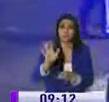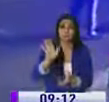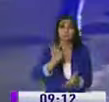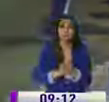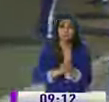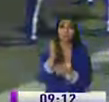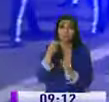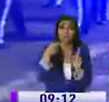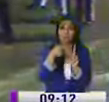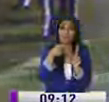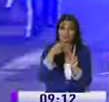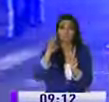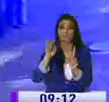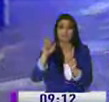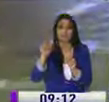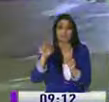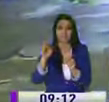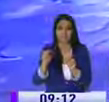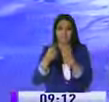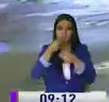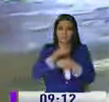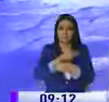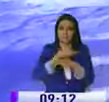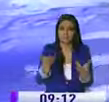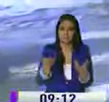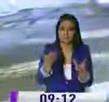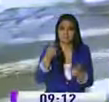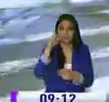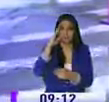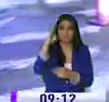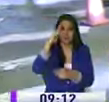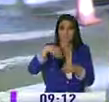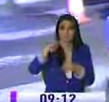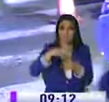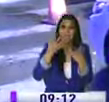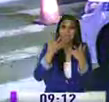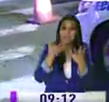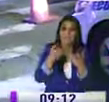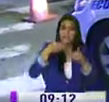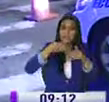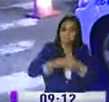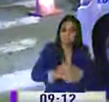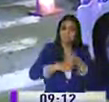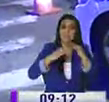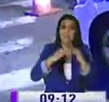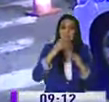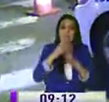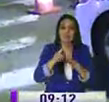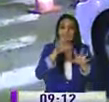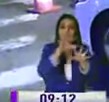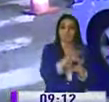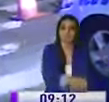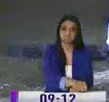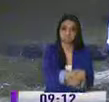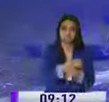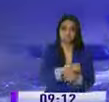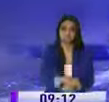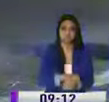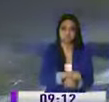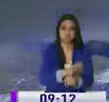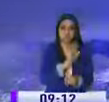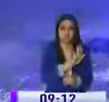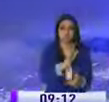villavicencio verónica zarautz informó que elementos de la policía nacional aparentemente quería ingresar en la vivienda para proceder con la